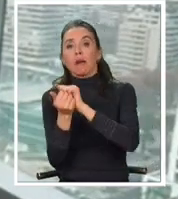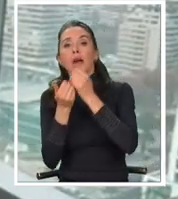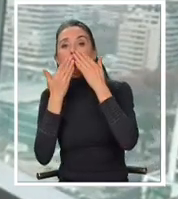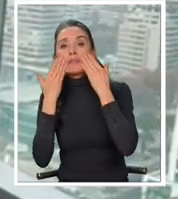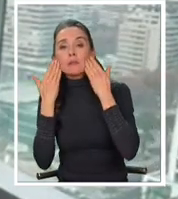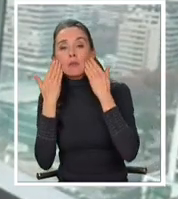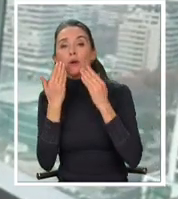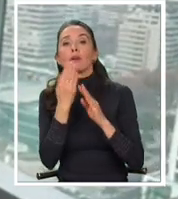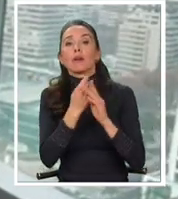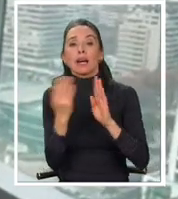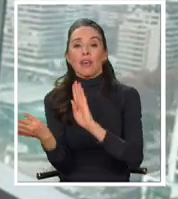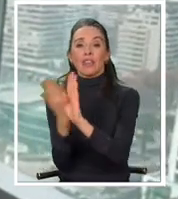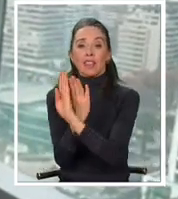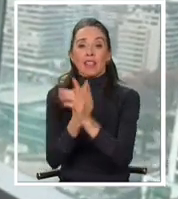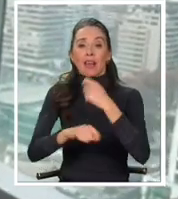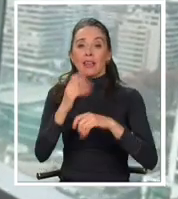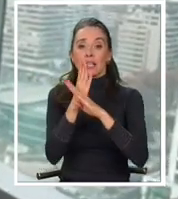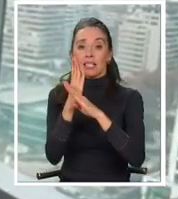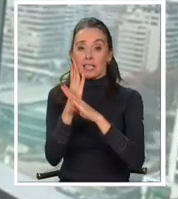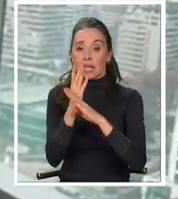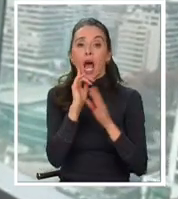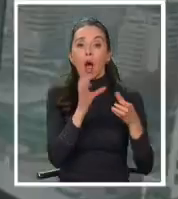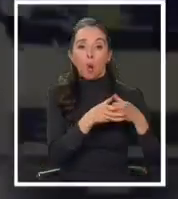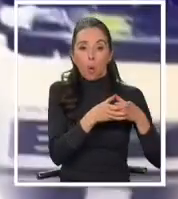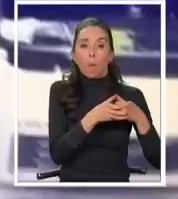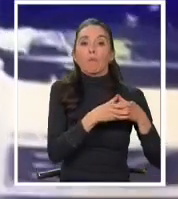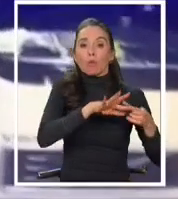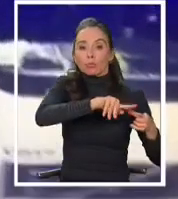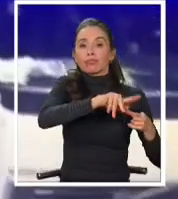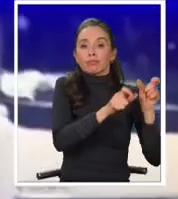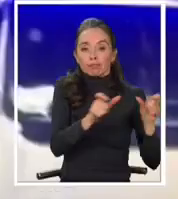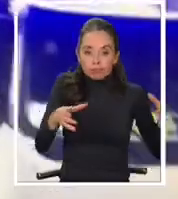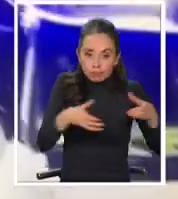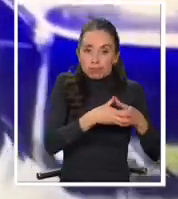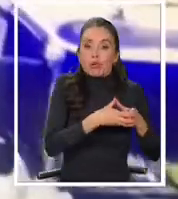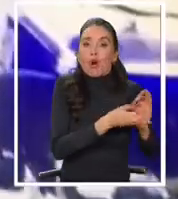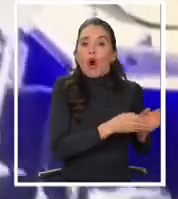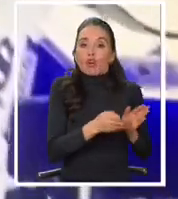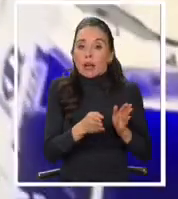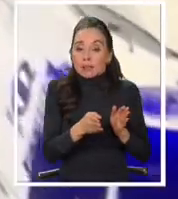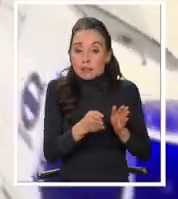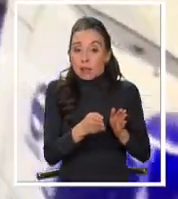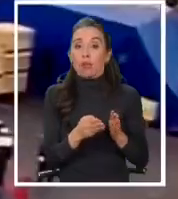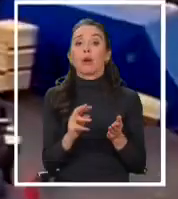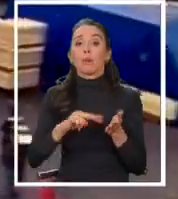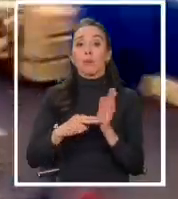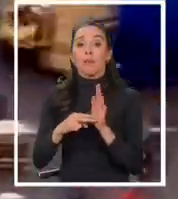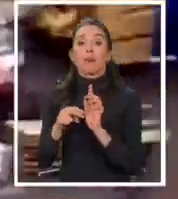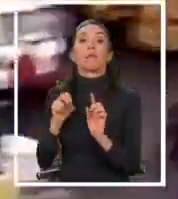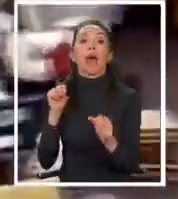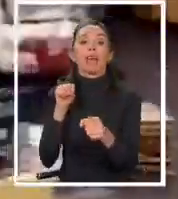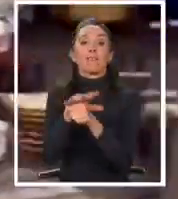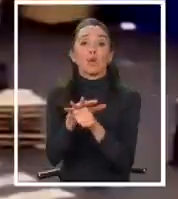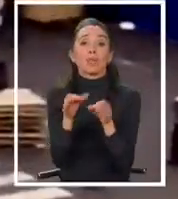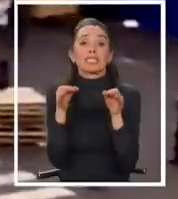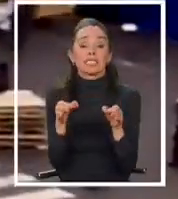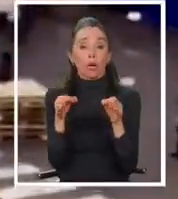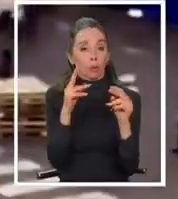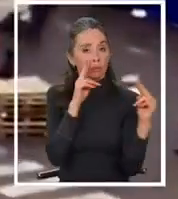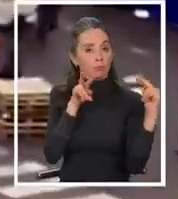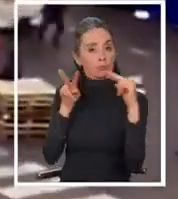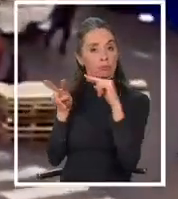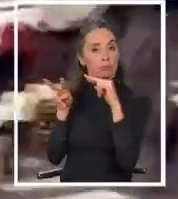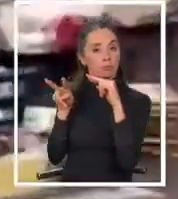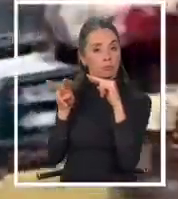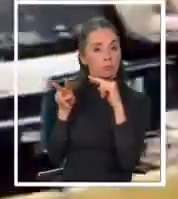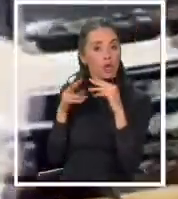que detrás de este negocio está el crimen organizado. Contrabando que tiene implicancias en la seguridad y que enciende las alertas sobre